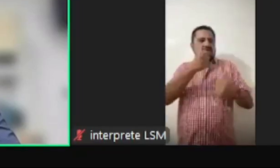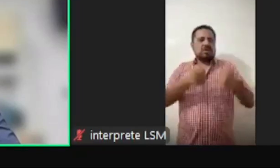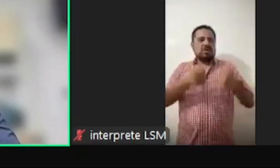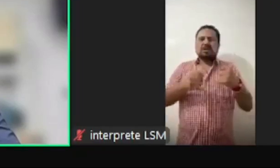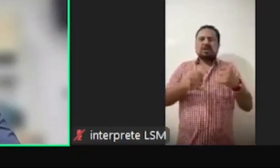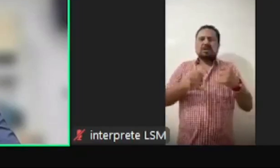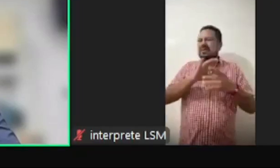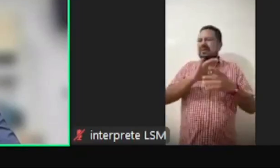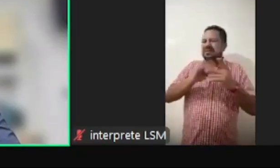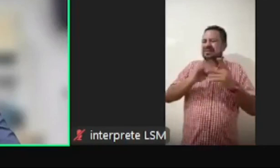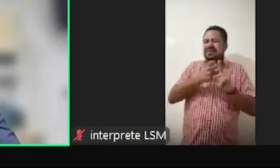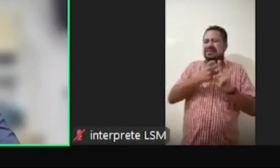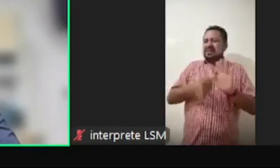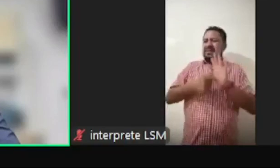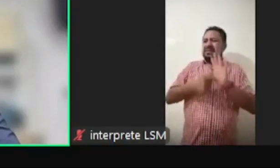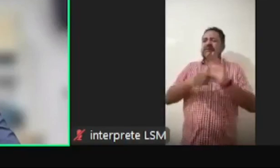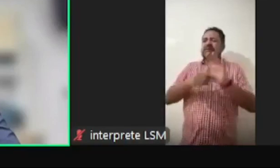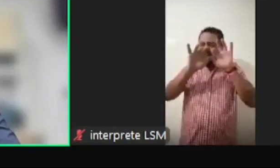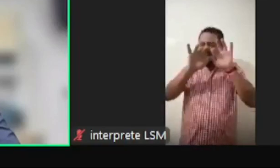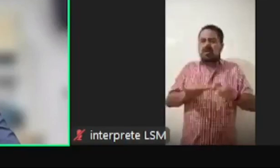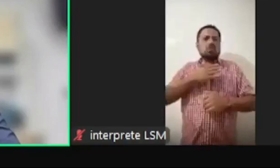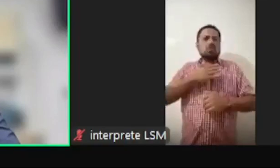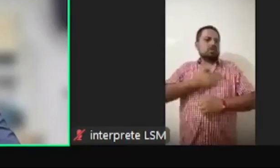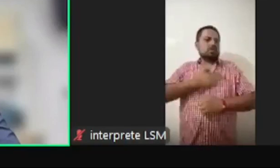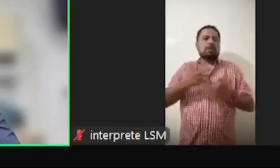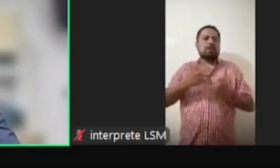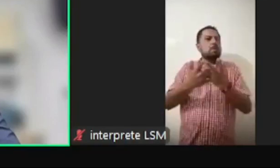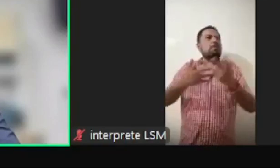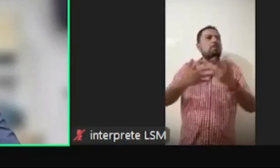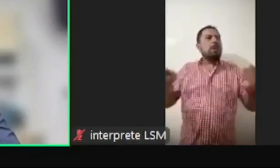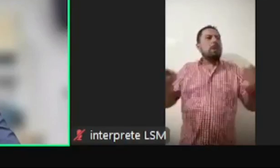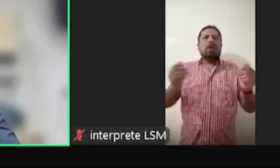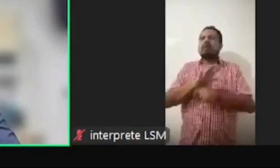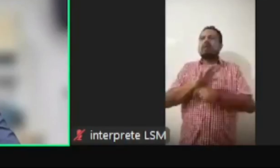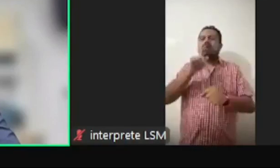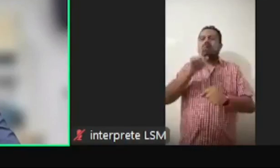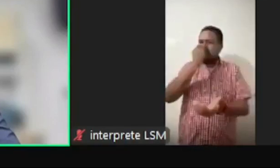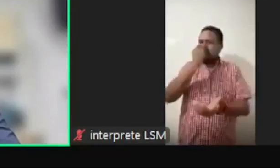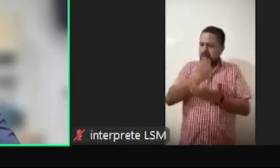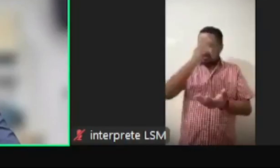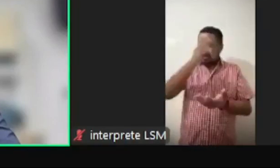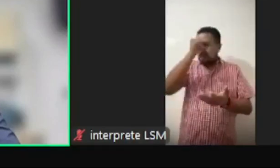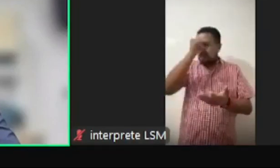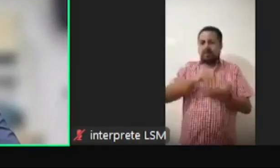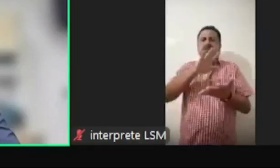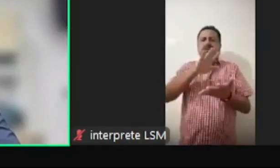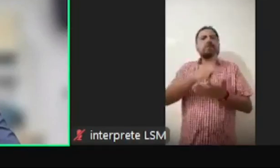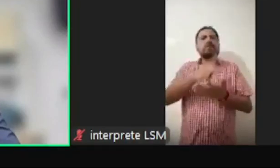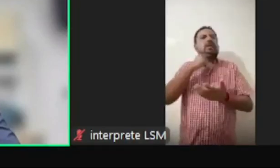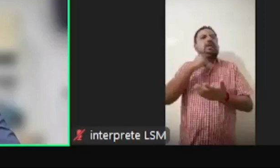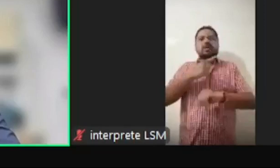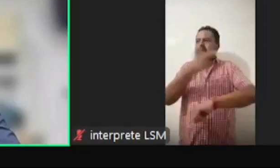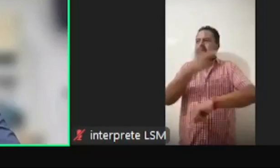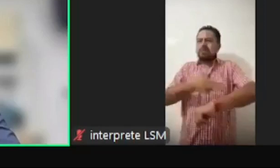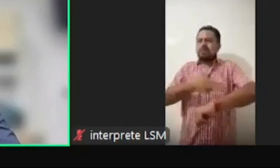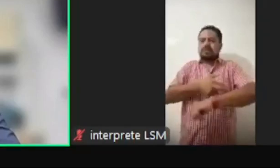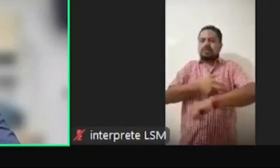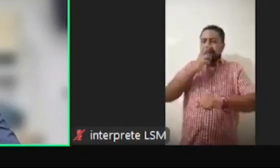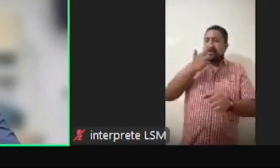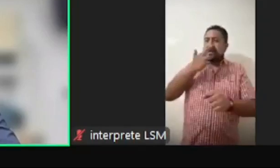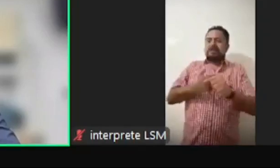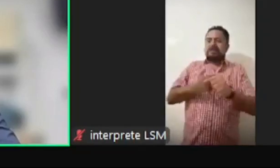justicia ha desaparecido, al constatarse que su demanda fue debidamente tramitada por la autoridad responsable y enviada a ese tribunal para